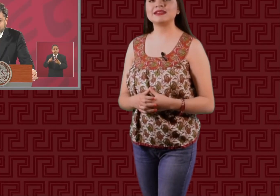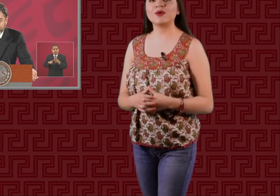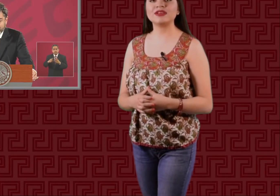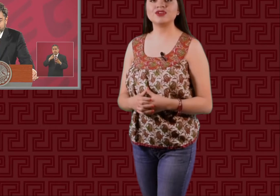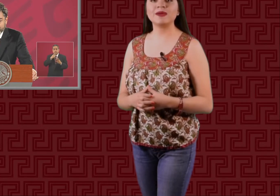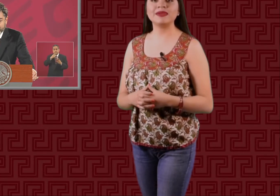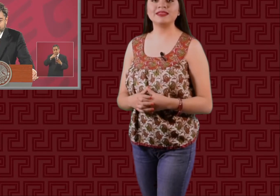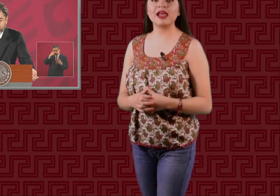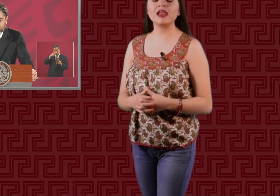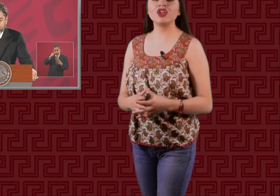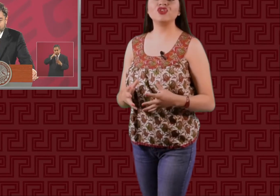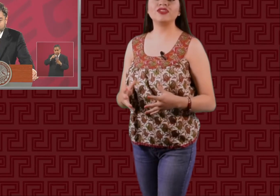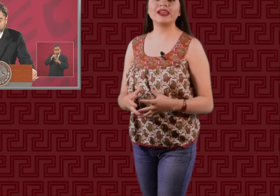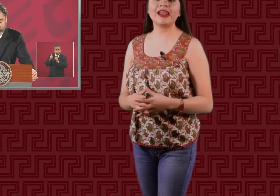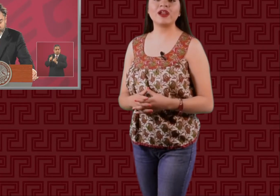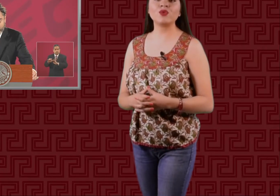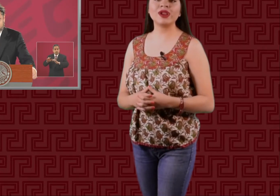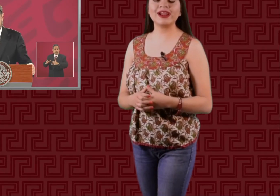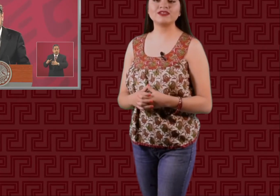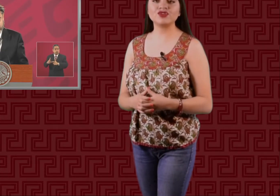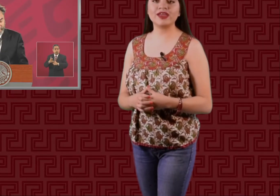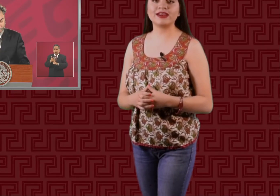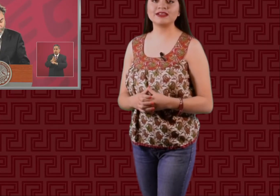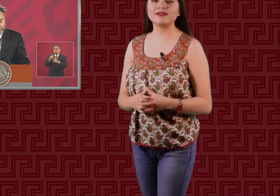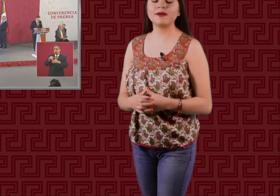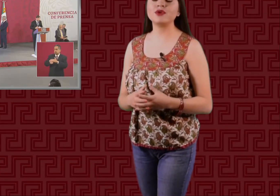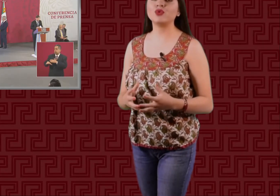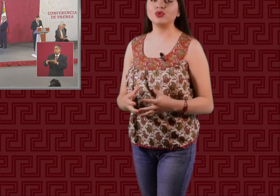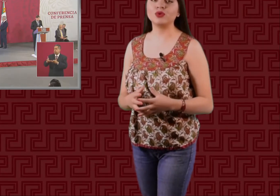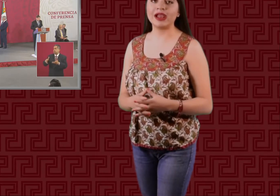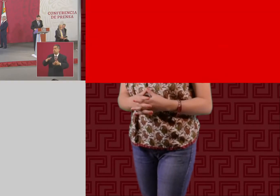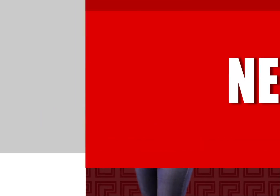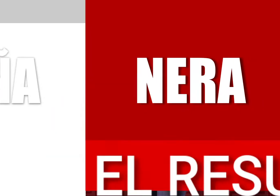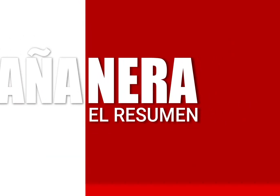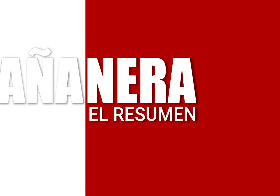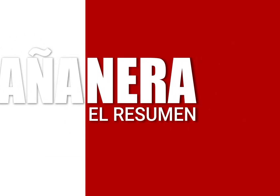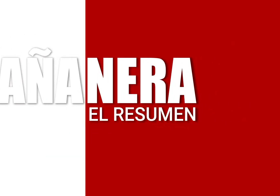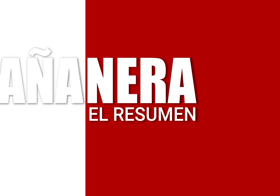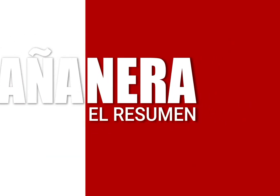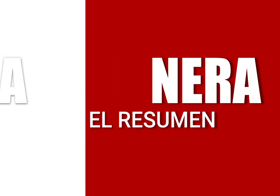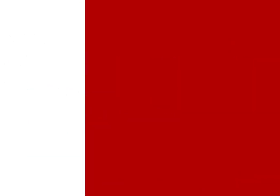es de restauración ambiental, donde crearán una gran zona de reserva biocultural.